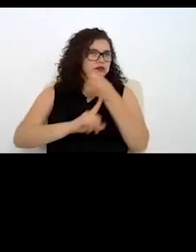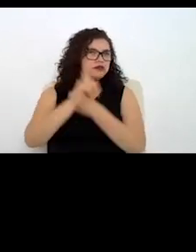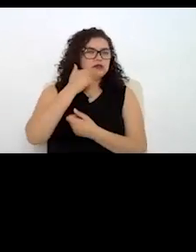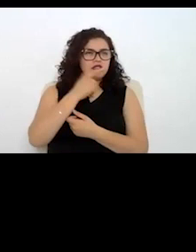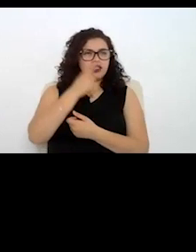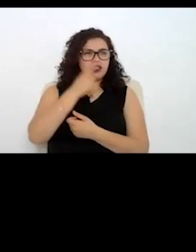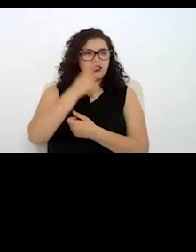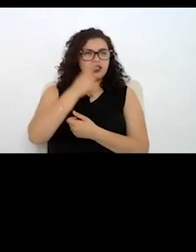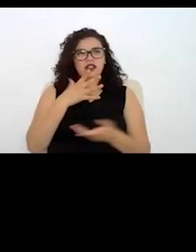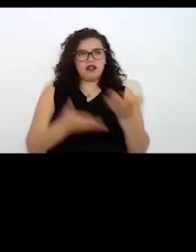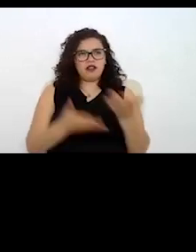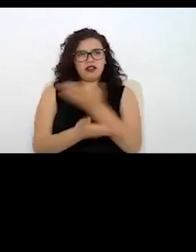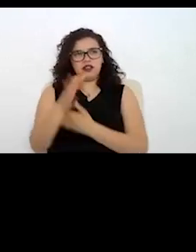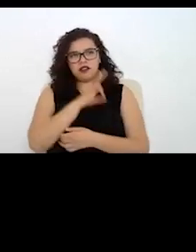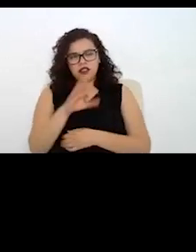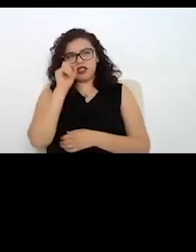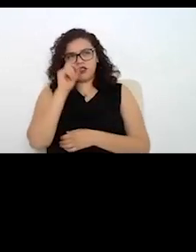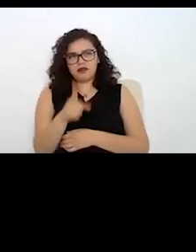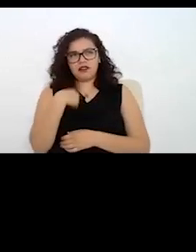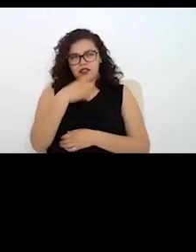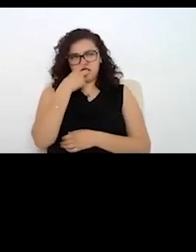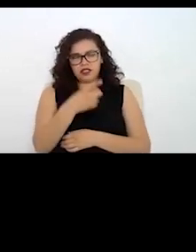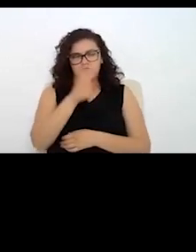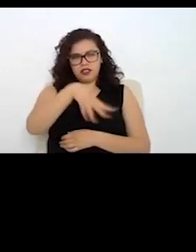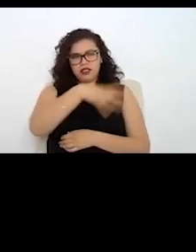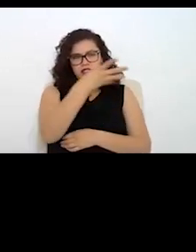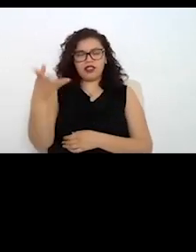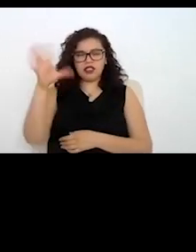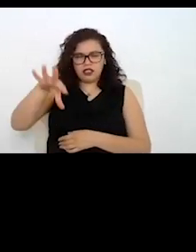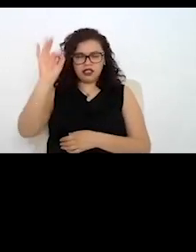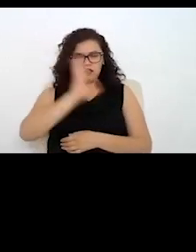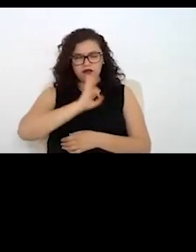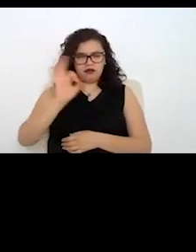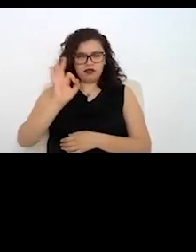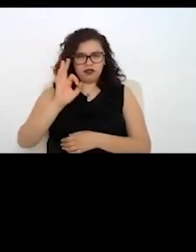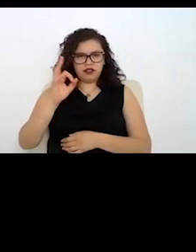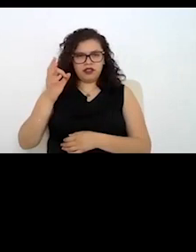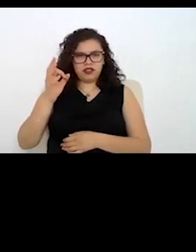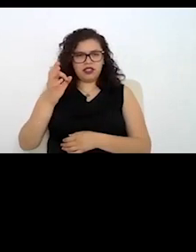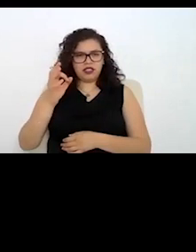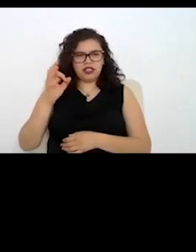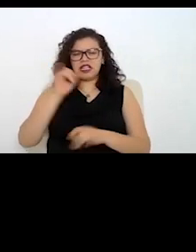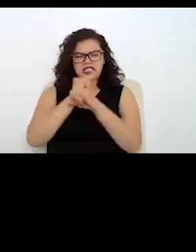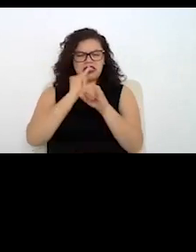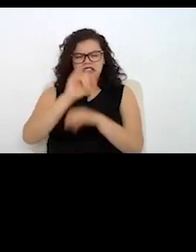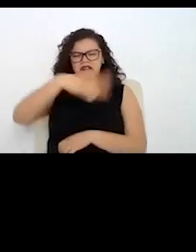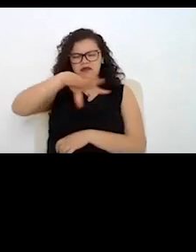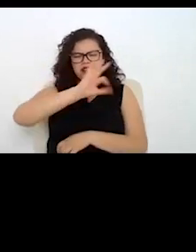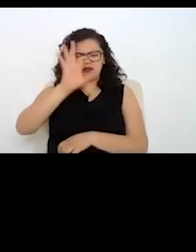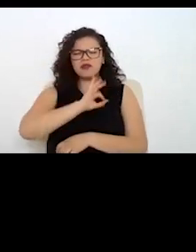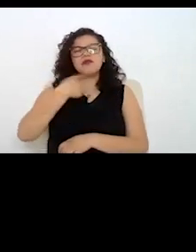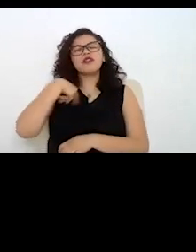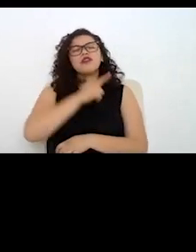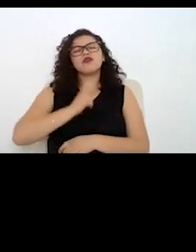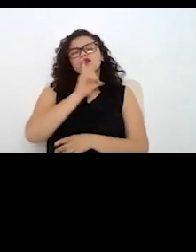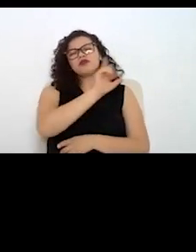tabla y también les comento que la pueden encontrar prácticamente en todos lados, pero sin problema algunos se los compartimos junto con la